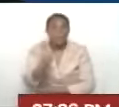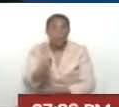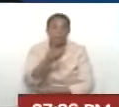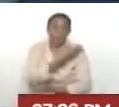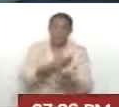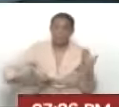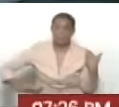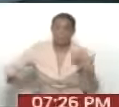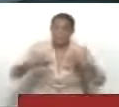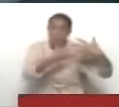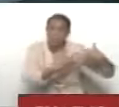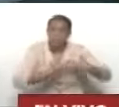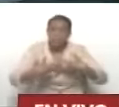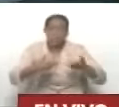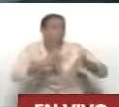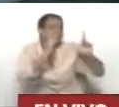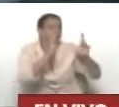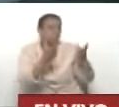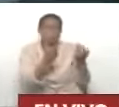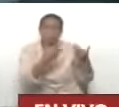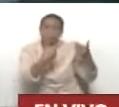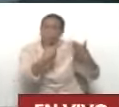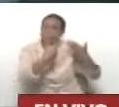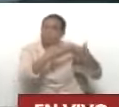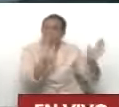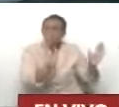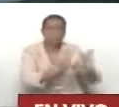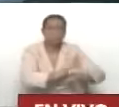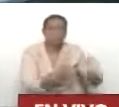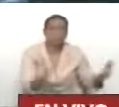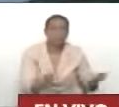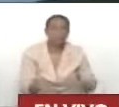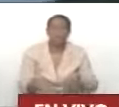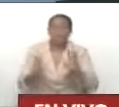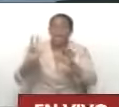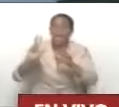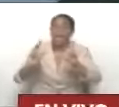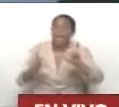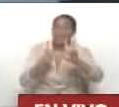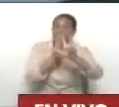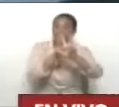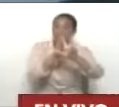ya. Es un consenso. El tercer consenso